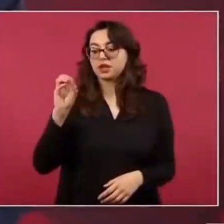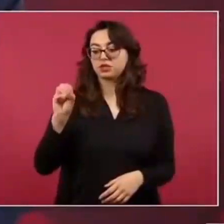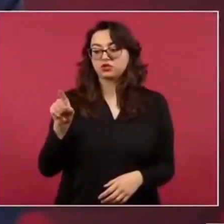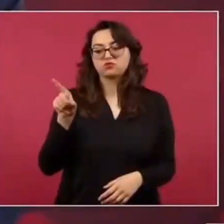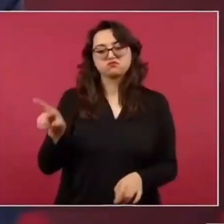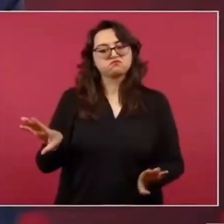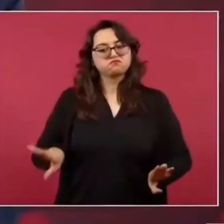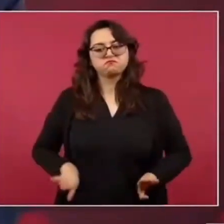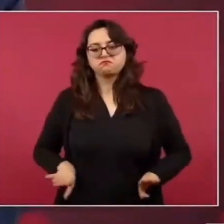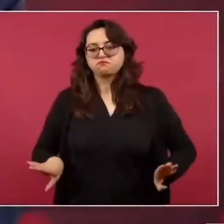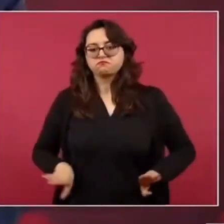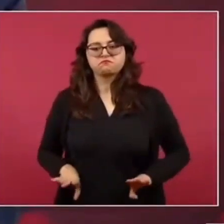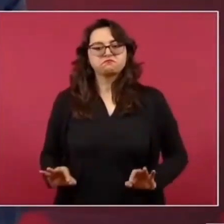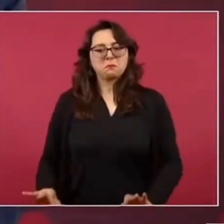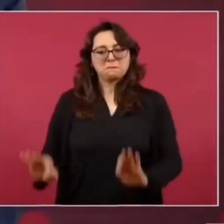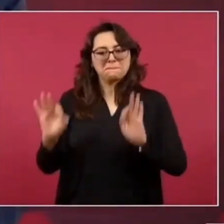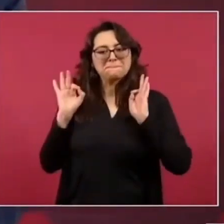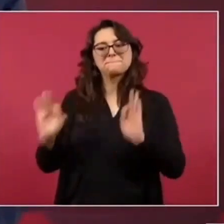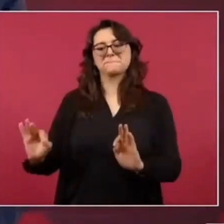Es un